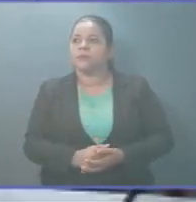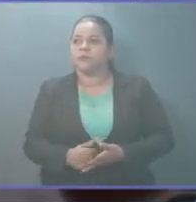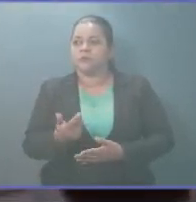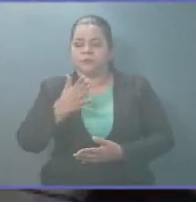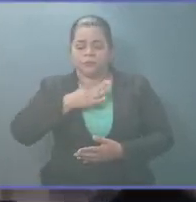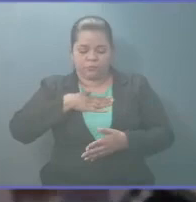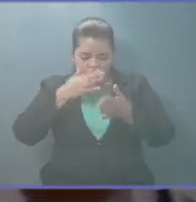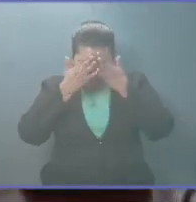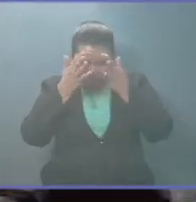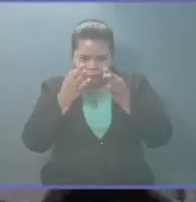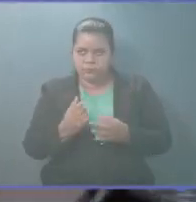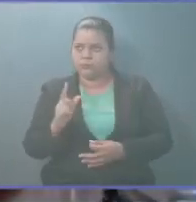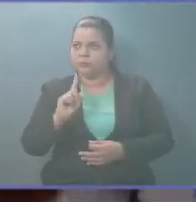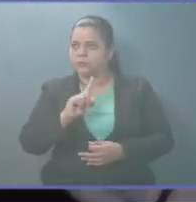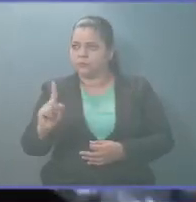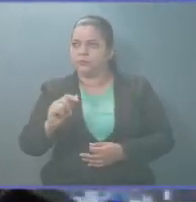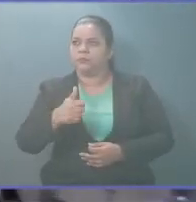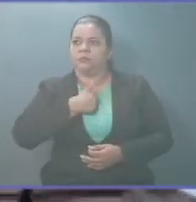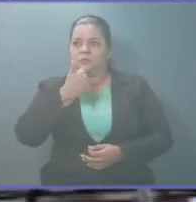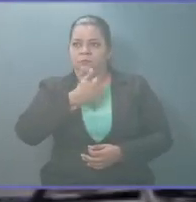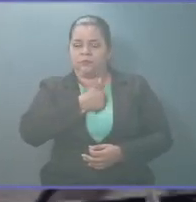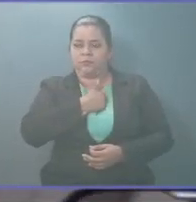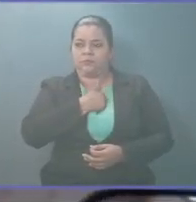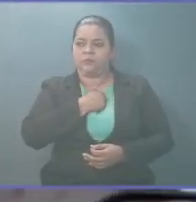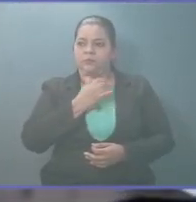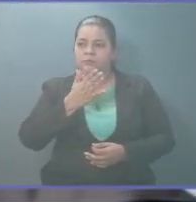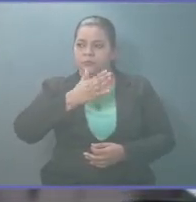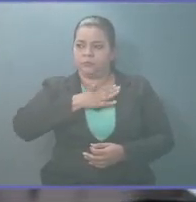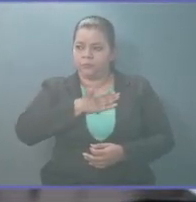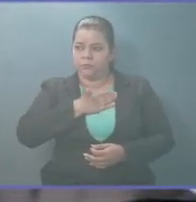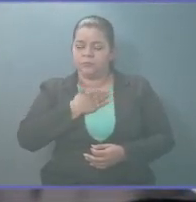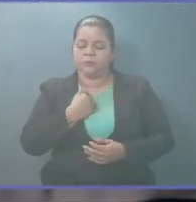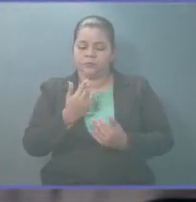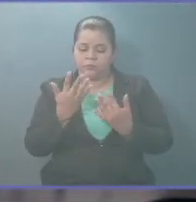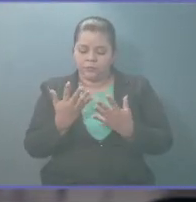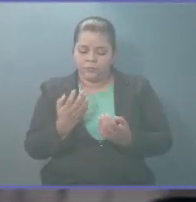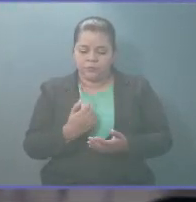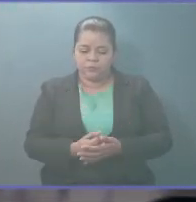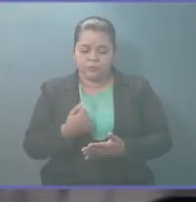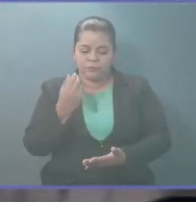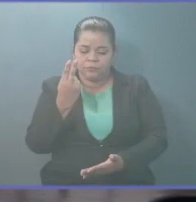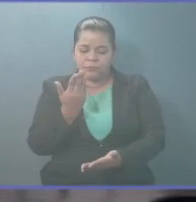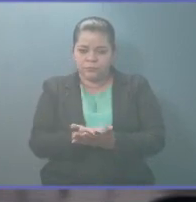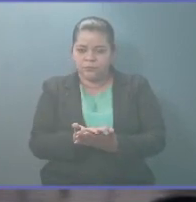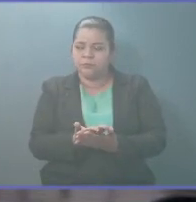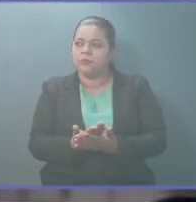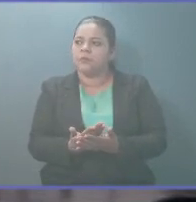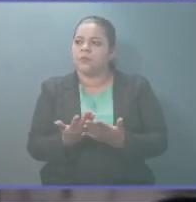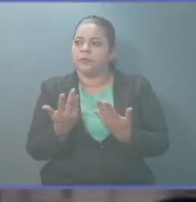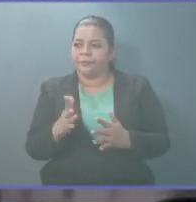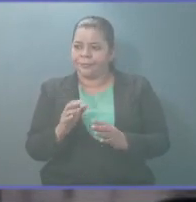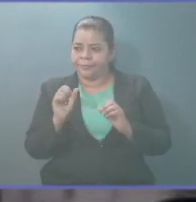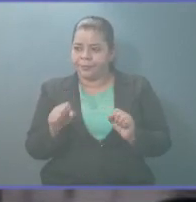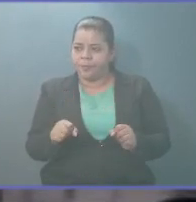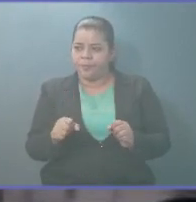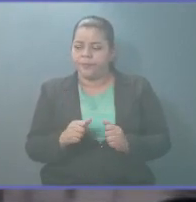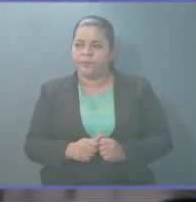va a poder tener capacidad el país para cumplir la ley económica. O sea, sé